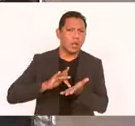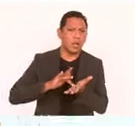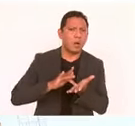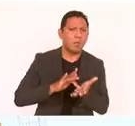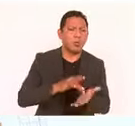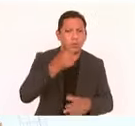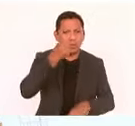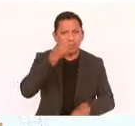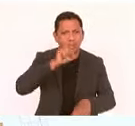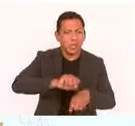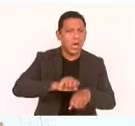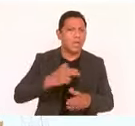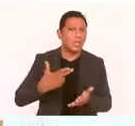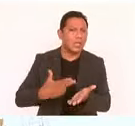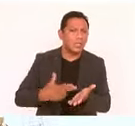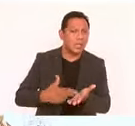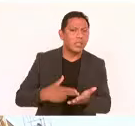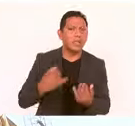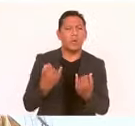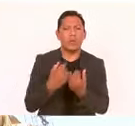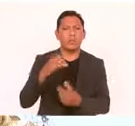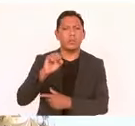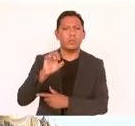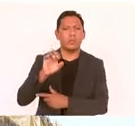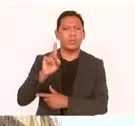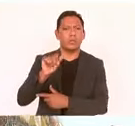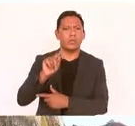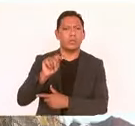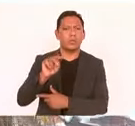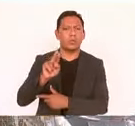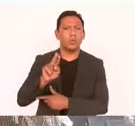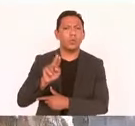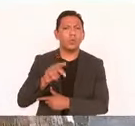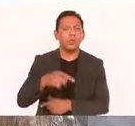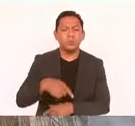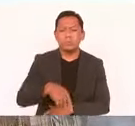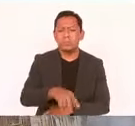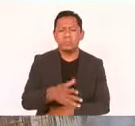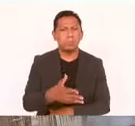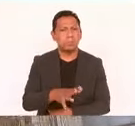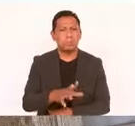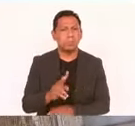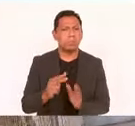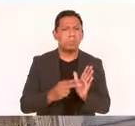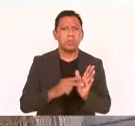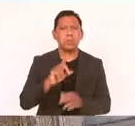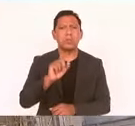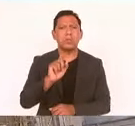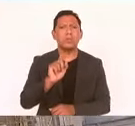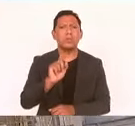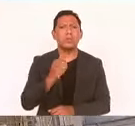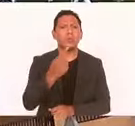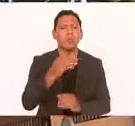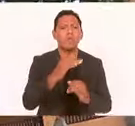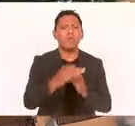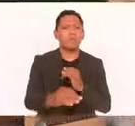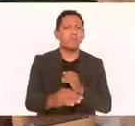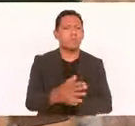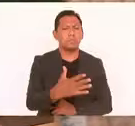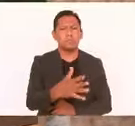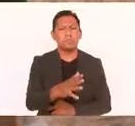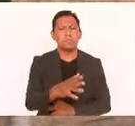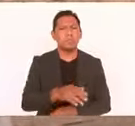la Secretaría de Hacienda y la SEDATU, hacia finales de 2021, a más tardar en